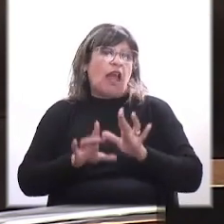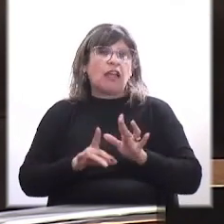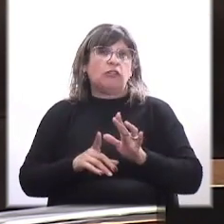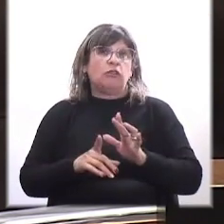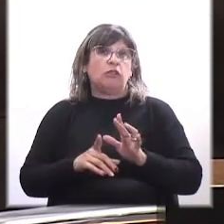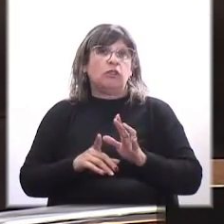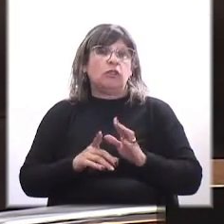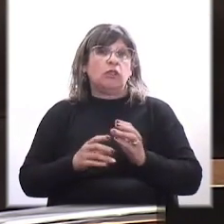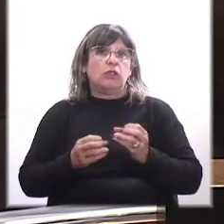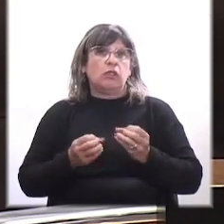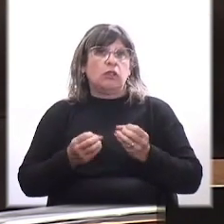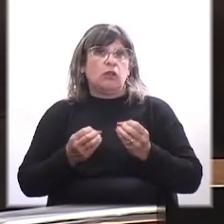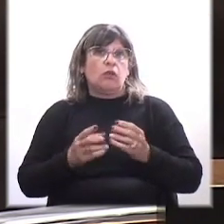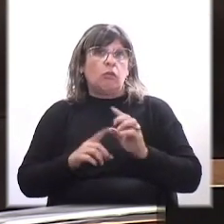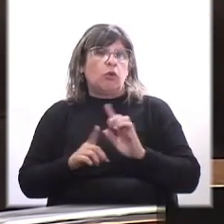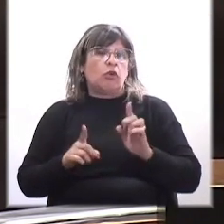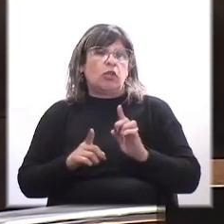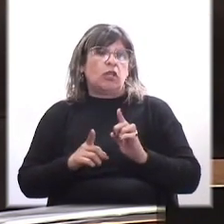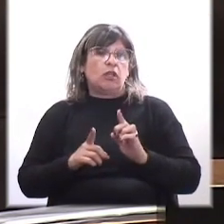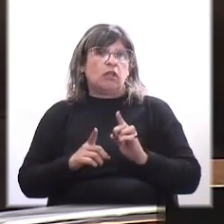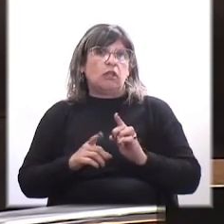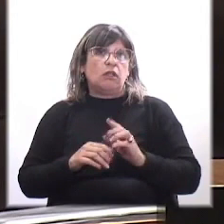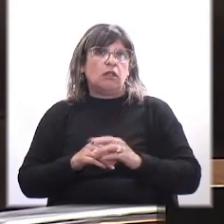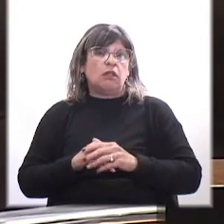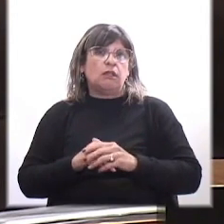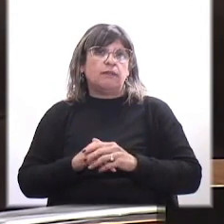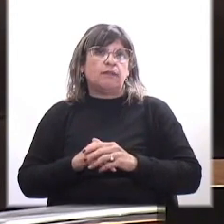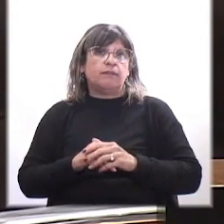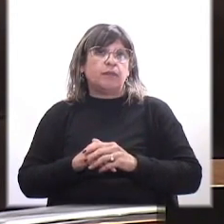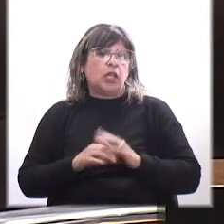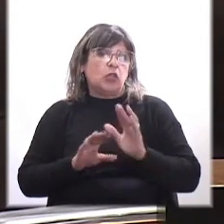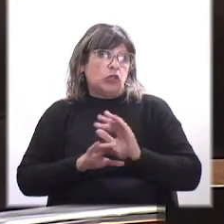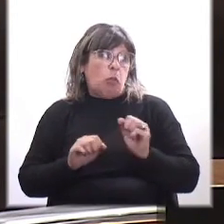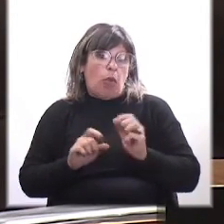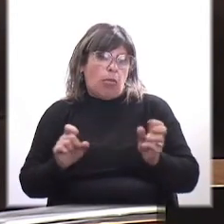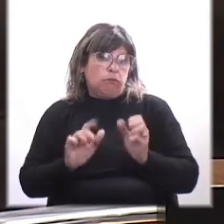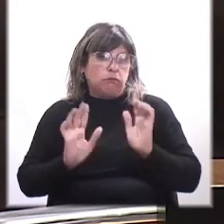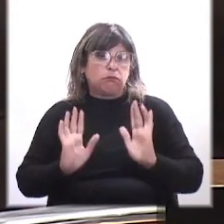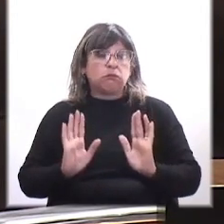mandatario, entiendo yo, que se debe permitir.